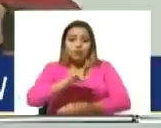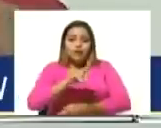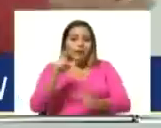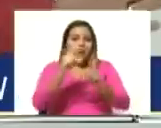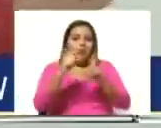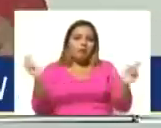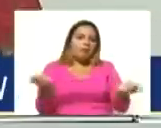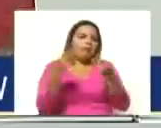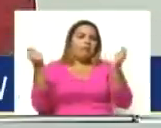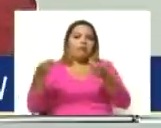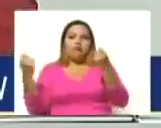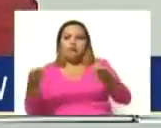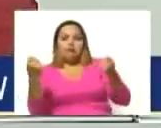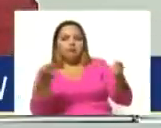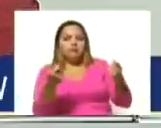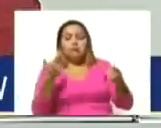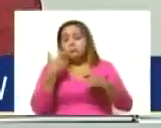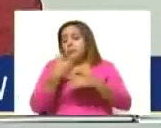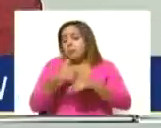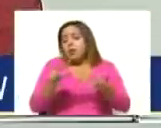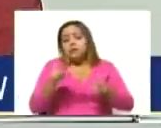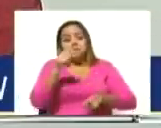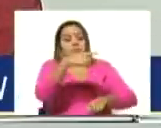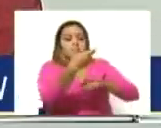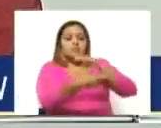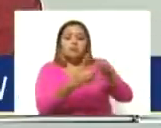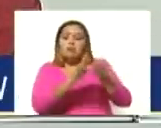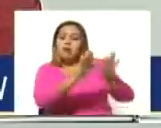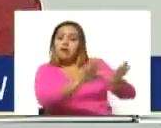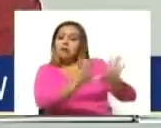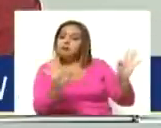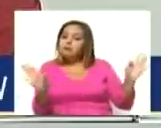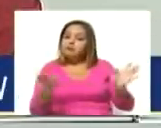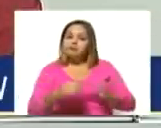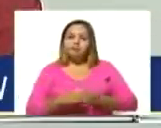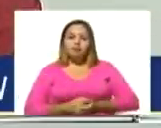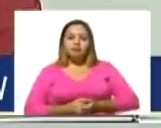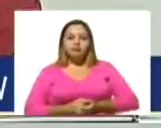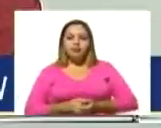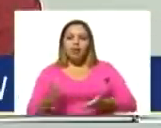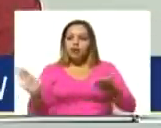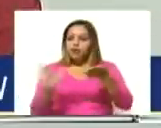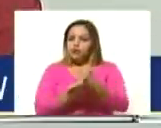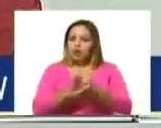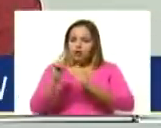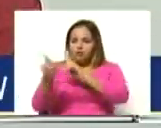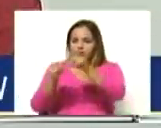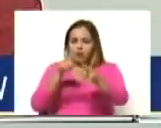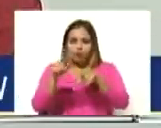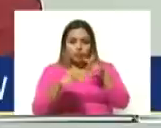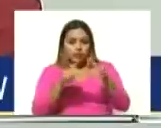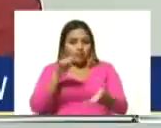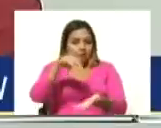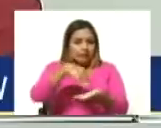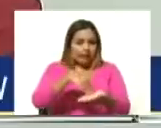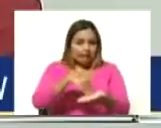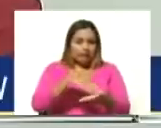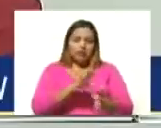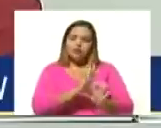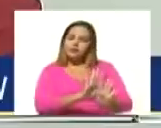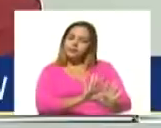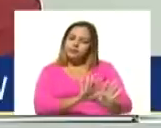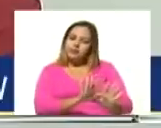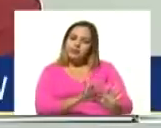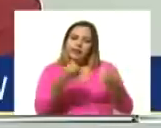Pero bueno, ellos allá ellos con su laberinto. Con respecto a la consulta en Miranda, bueno, un ejercicio